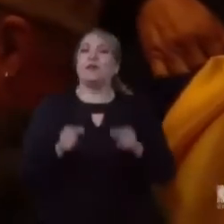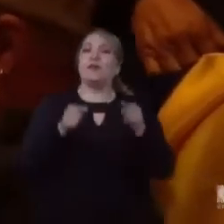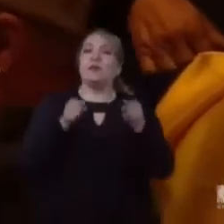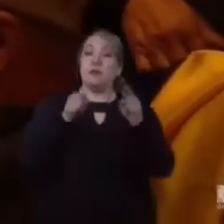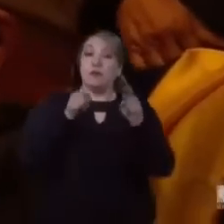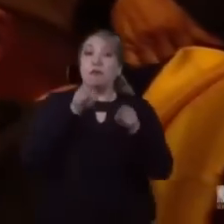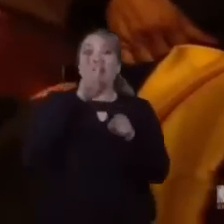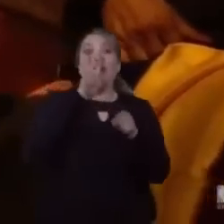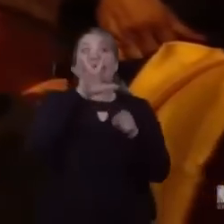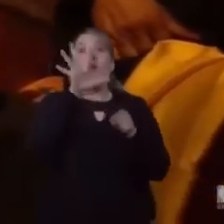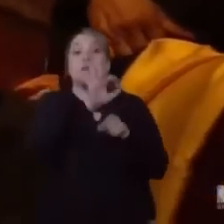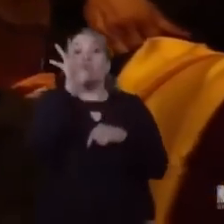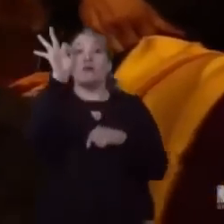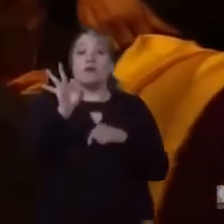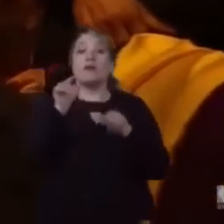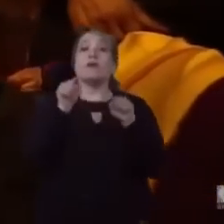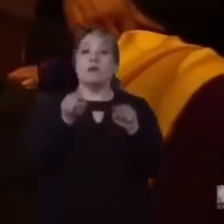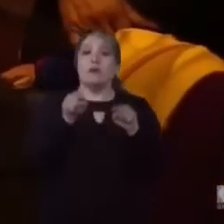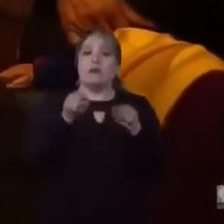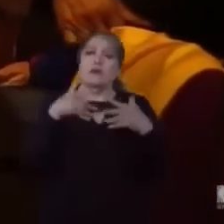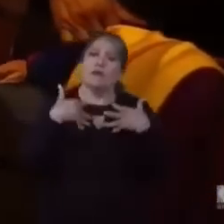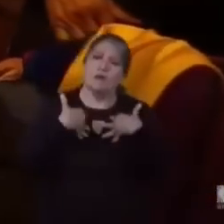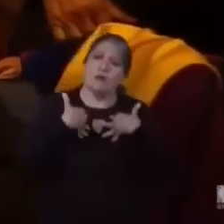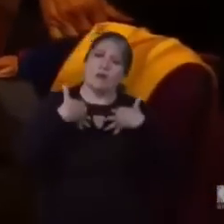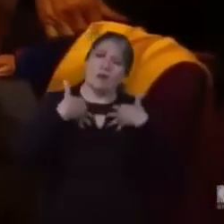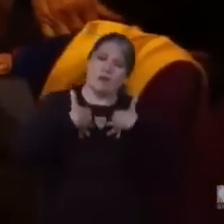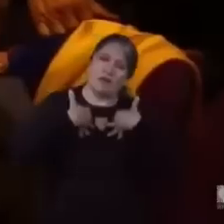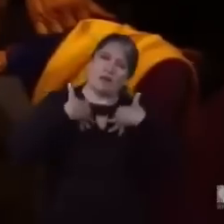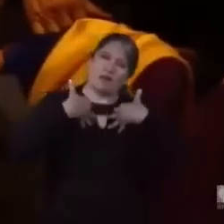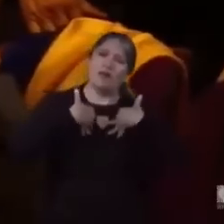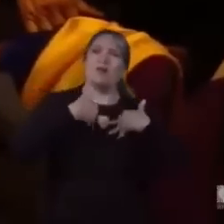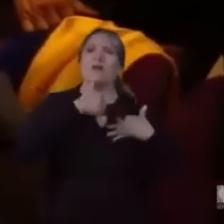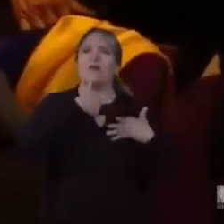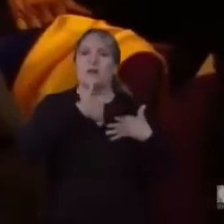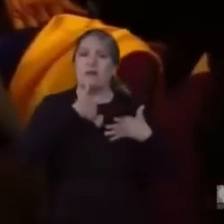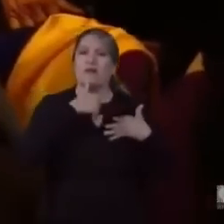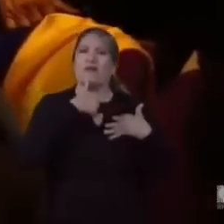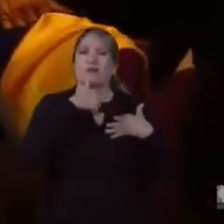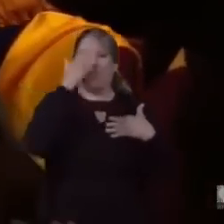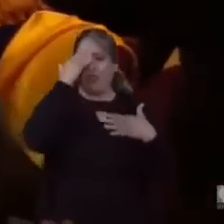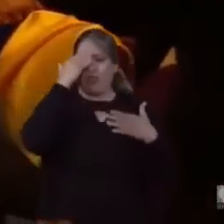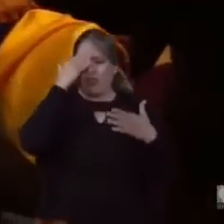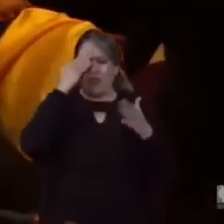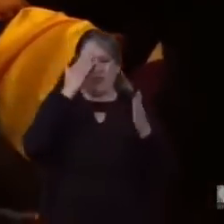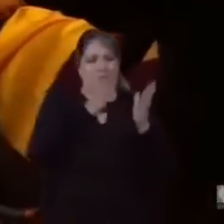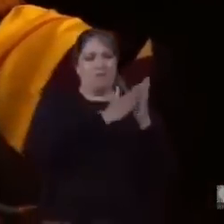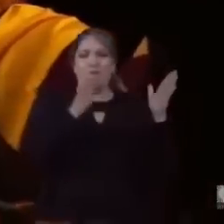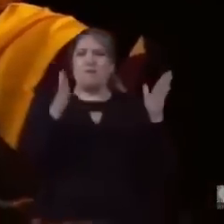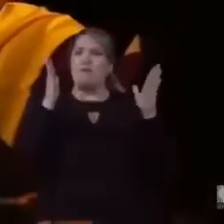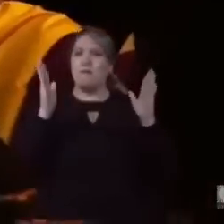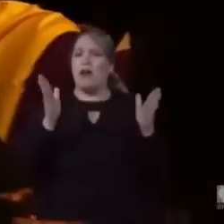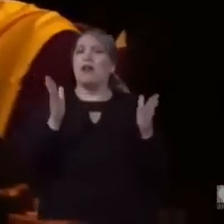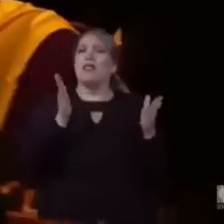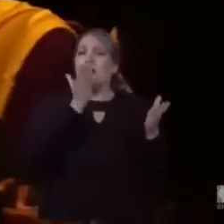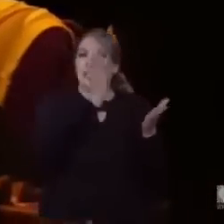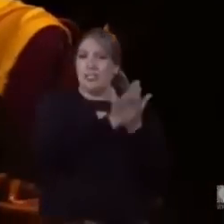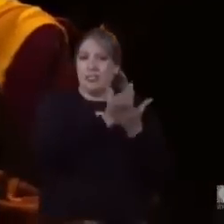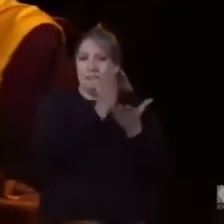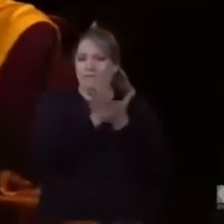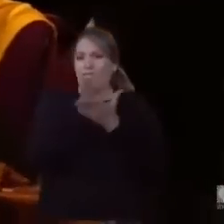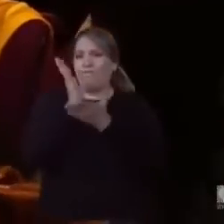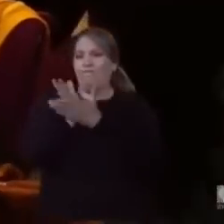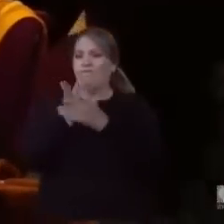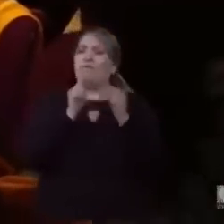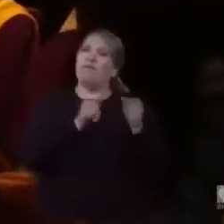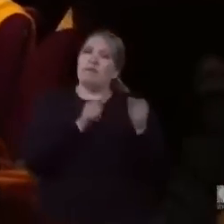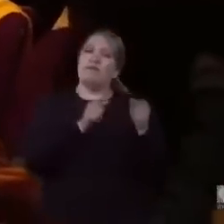donde el 75% de las víctimas de medio siglo del conflicto se dieron, y donde